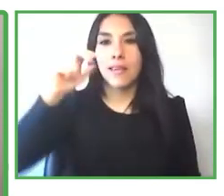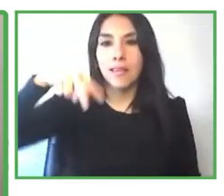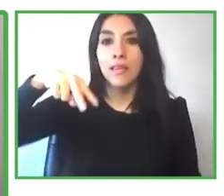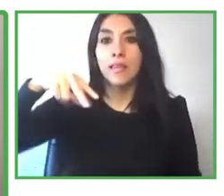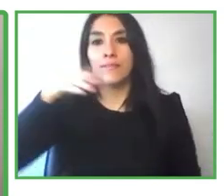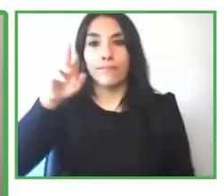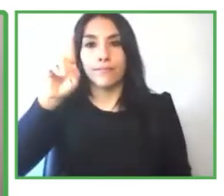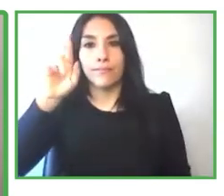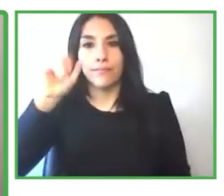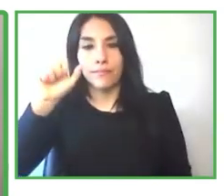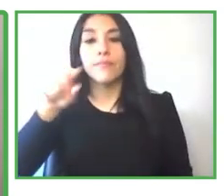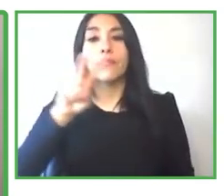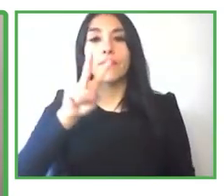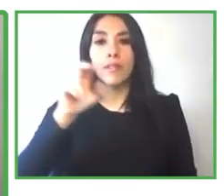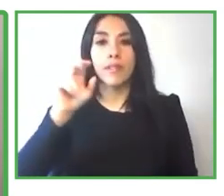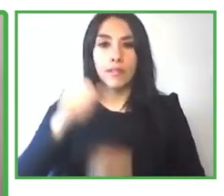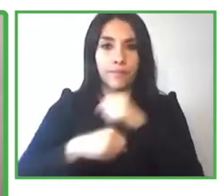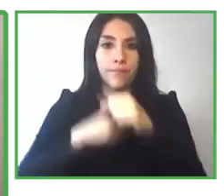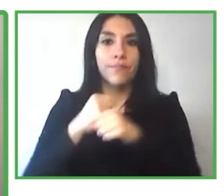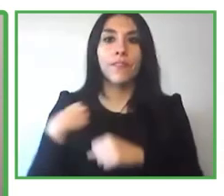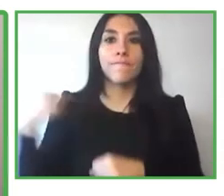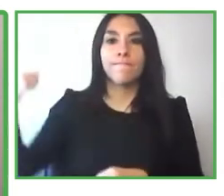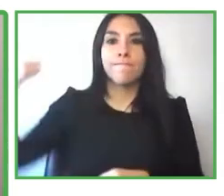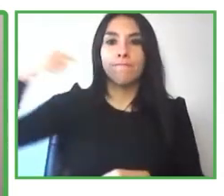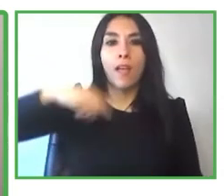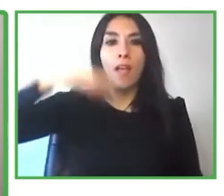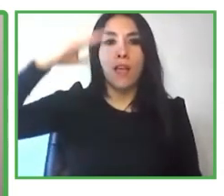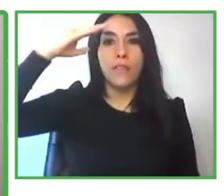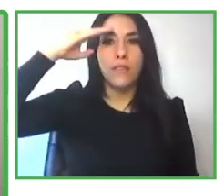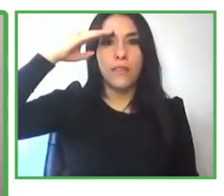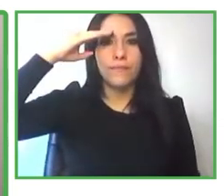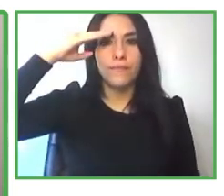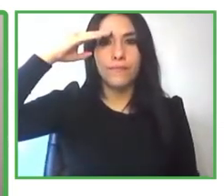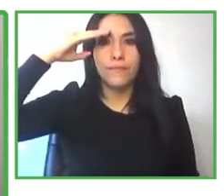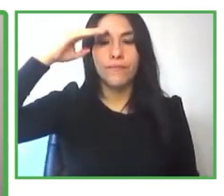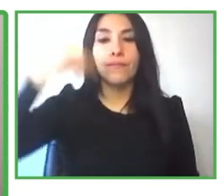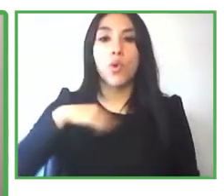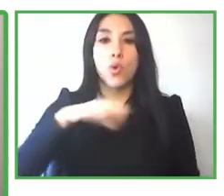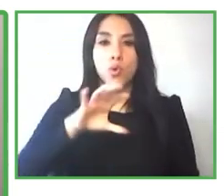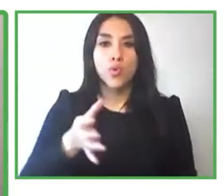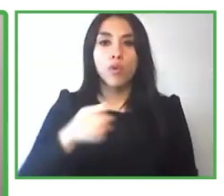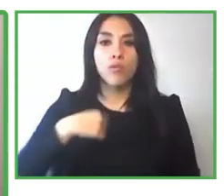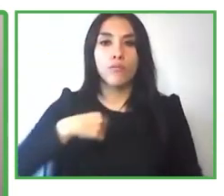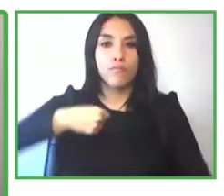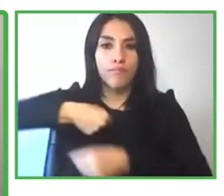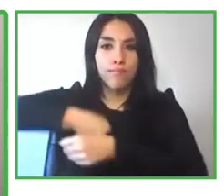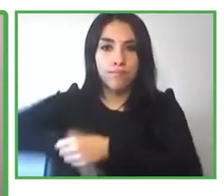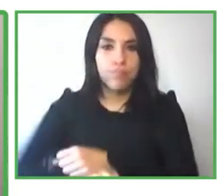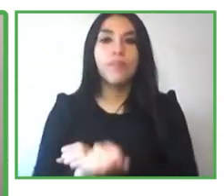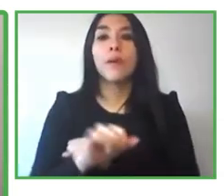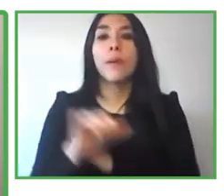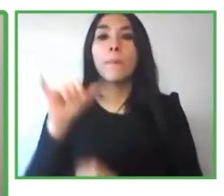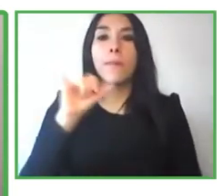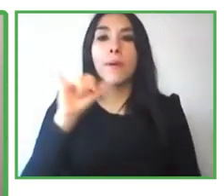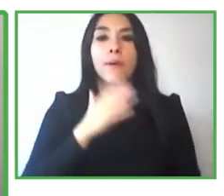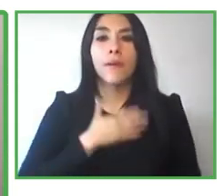en Ireland, en Irlanda. Y también soy parte de las Olimpiadas Especiales.